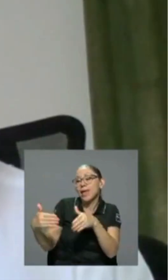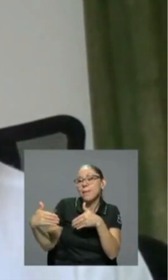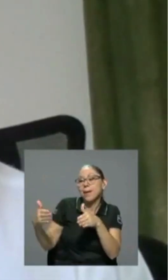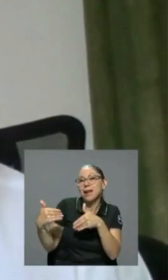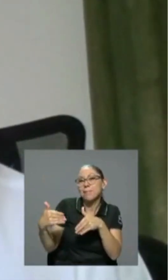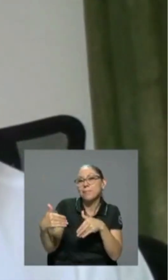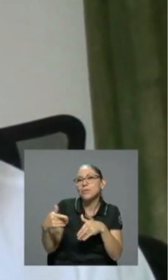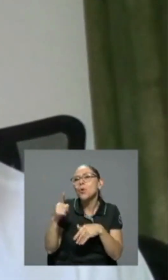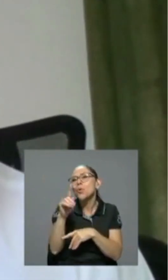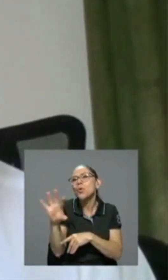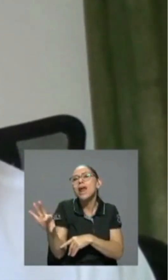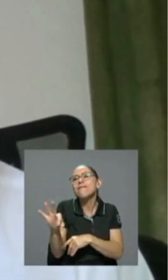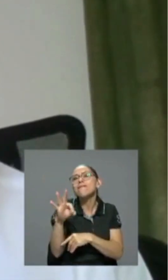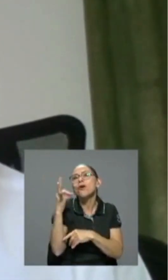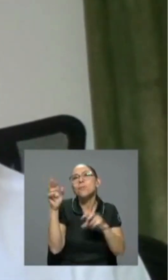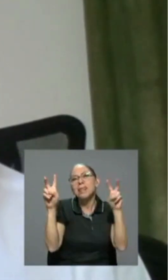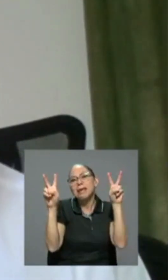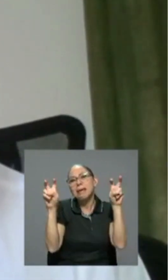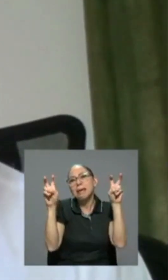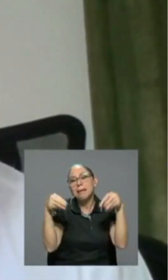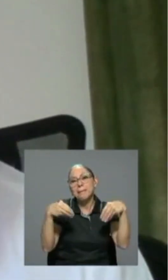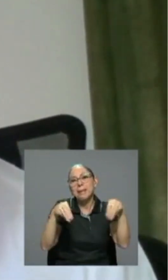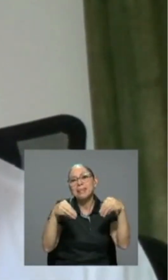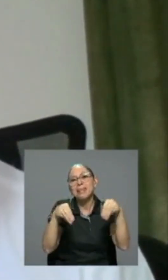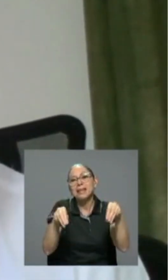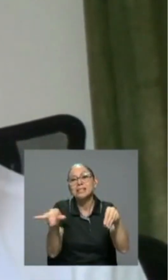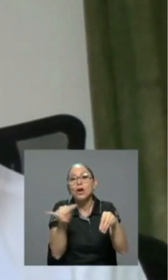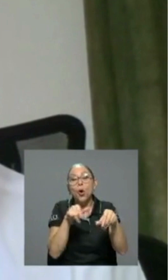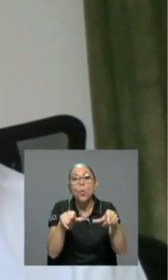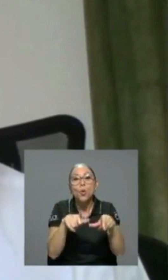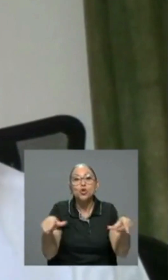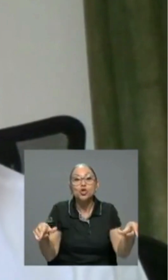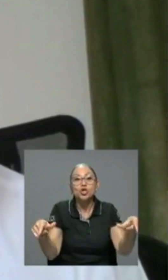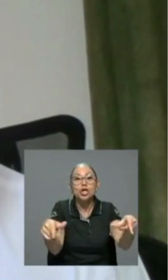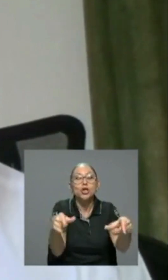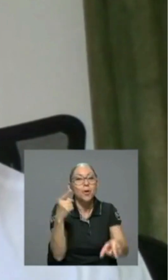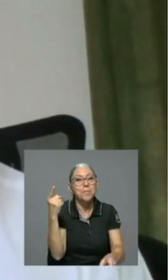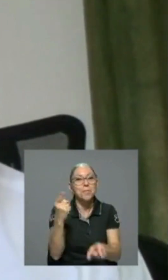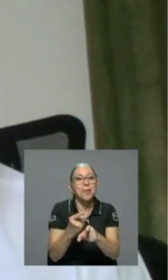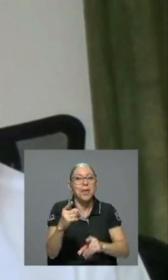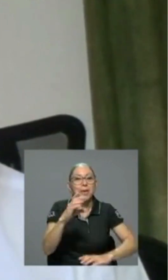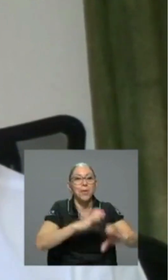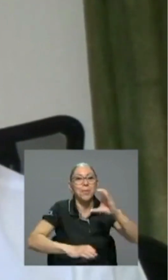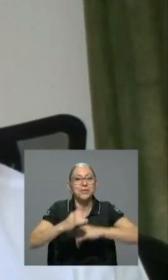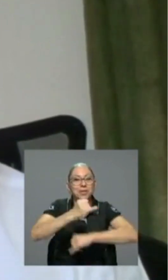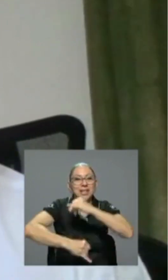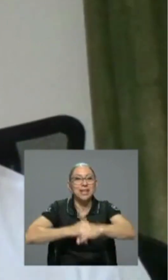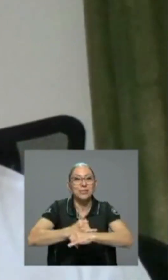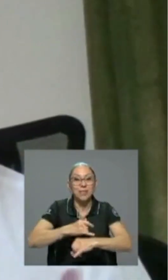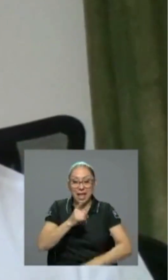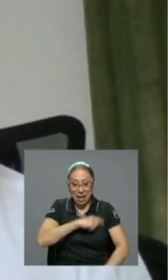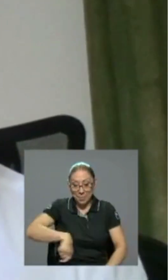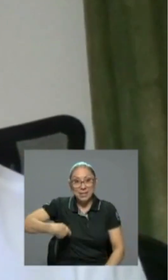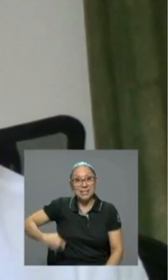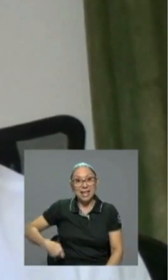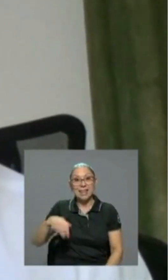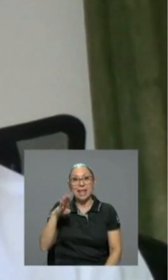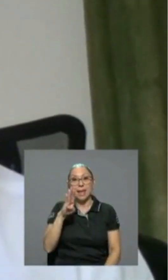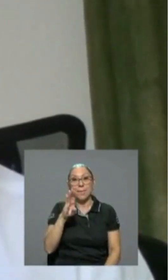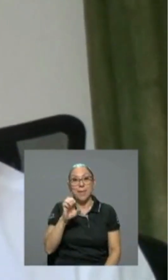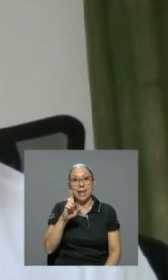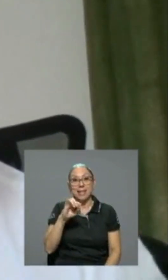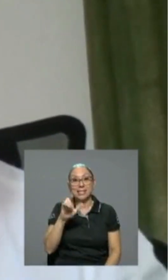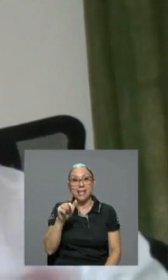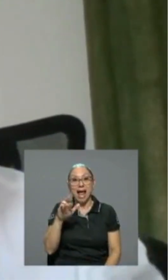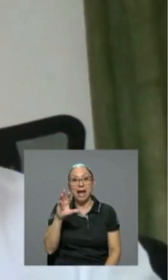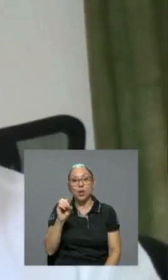venderse como sitio apropiado para el comercio internacional. De hecho, el presidente Belisario Porras,